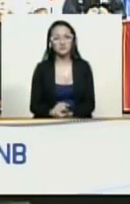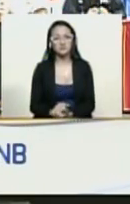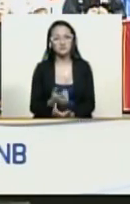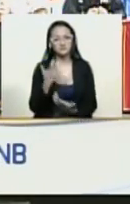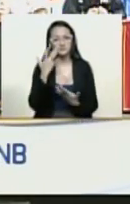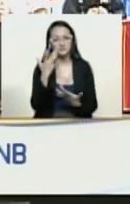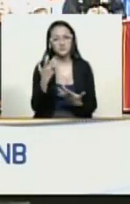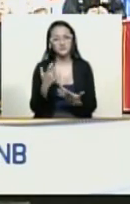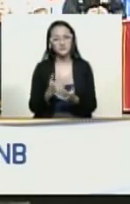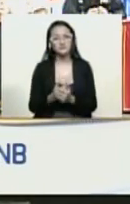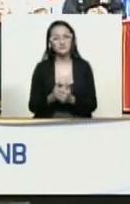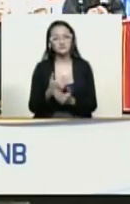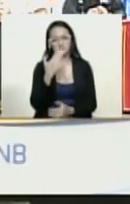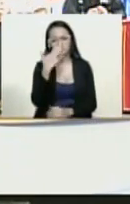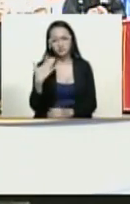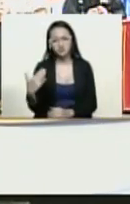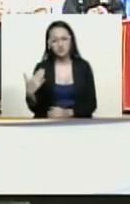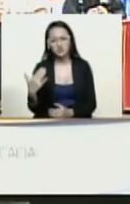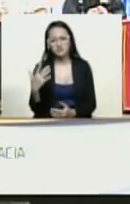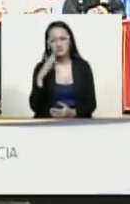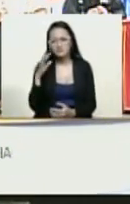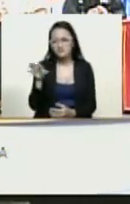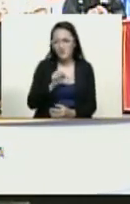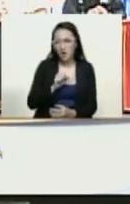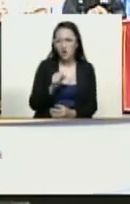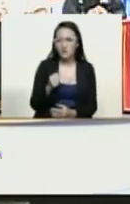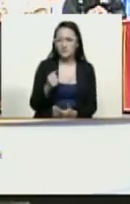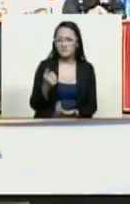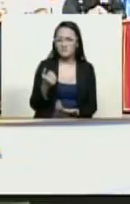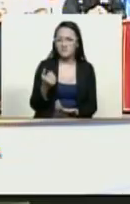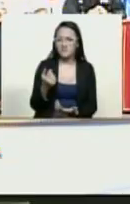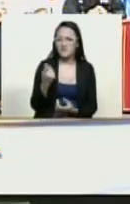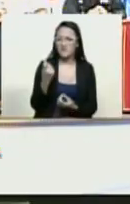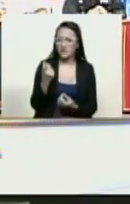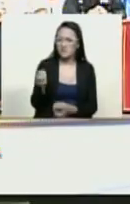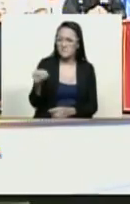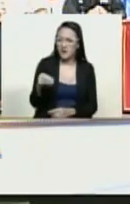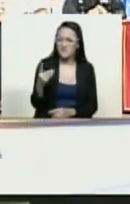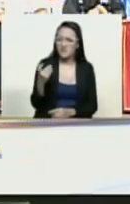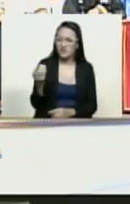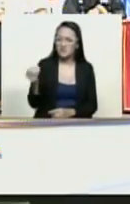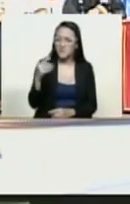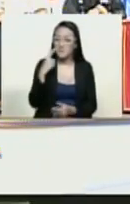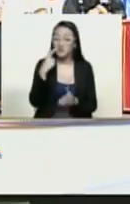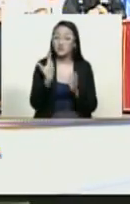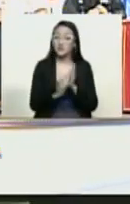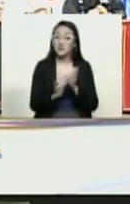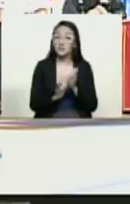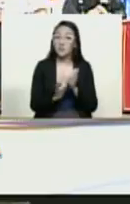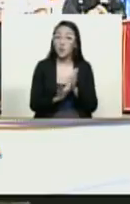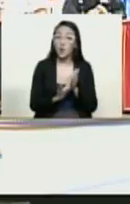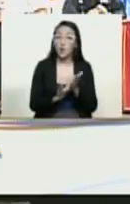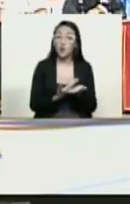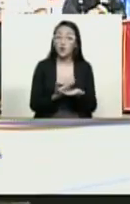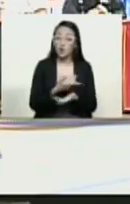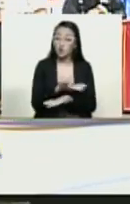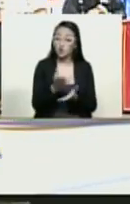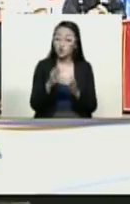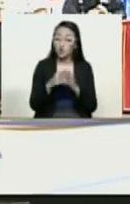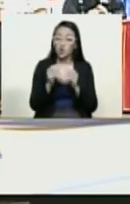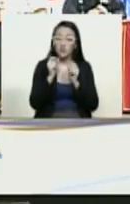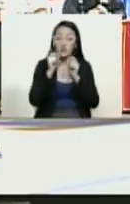Descubrir el minimalismo en los detalles. Vamos a descubrirlo. Para mostrárselo en testimonio, para que despertemos.